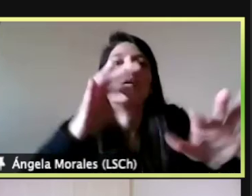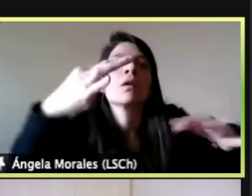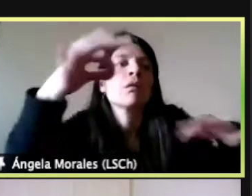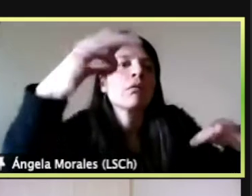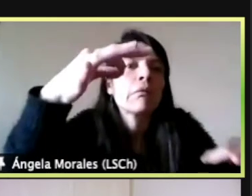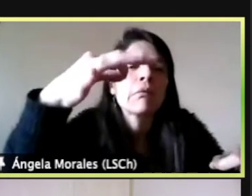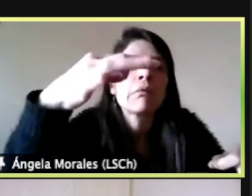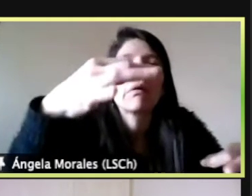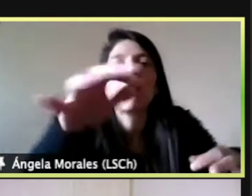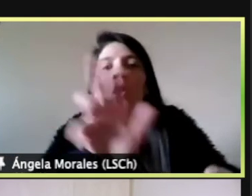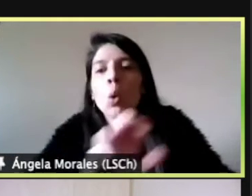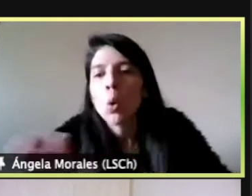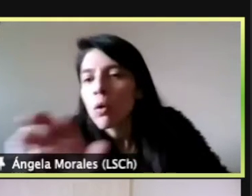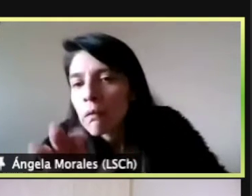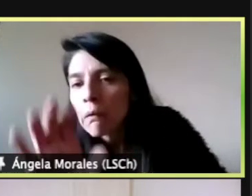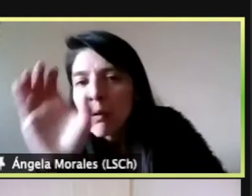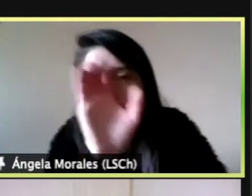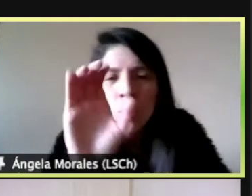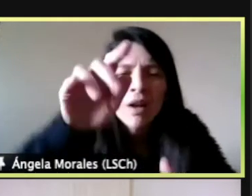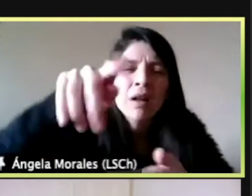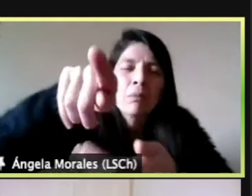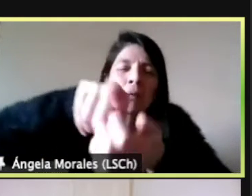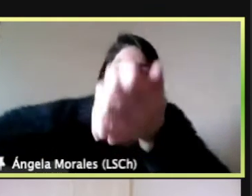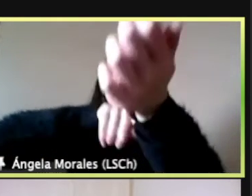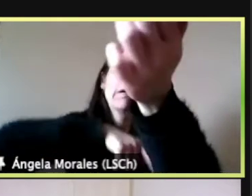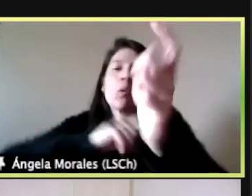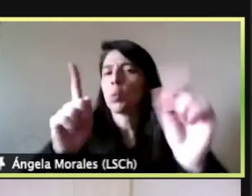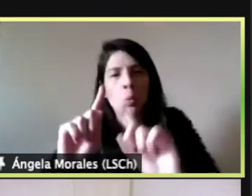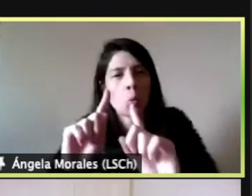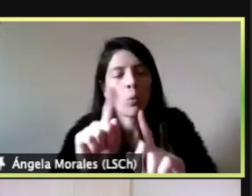eso estas fórmulas